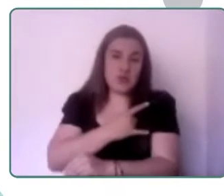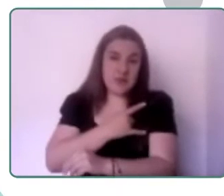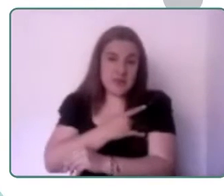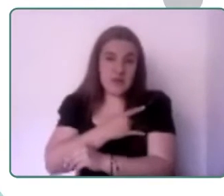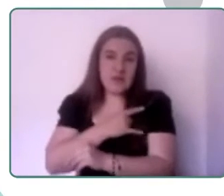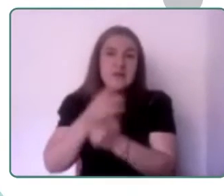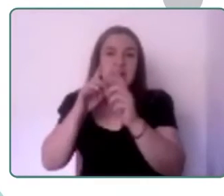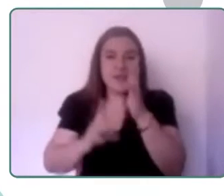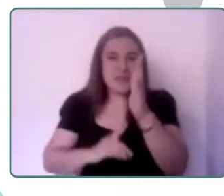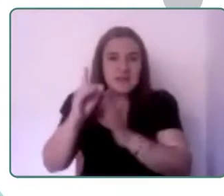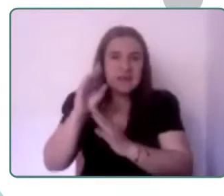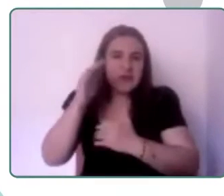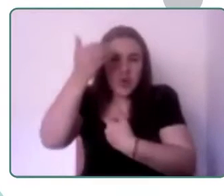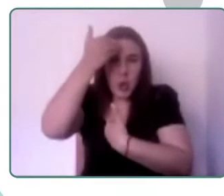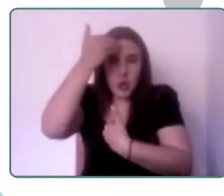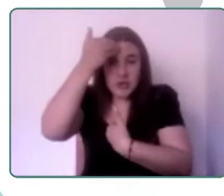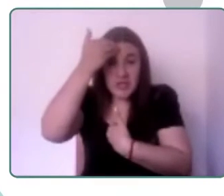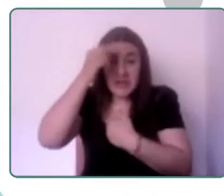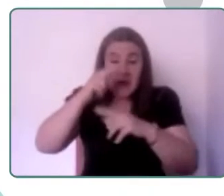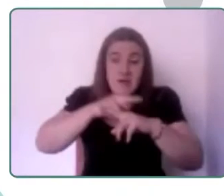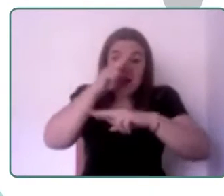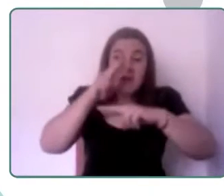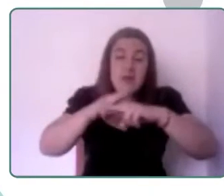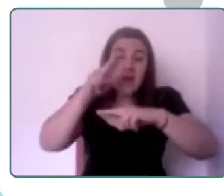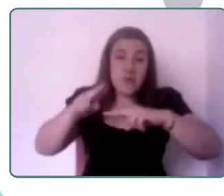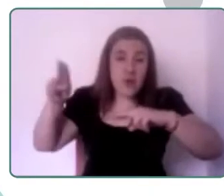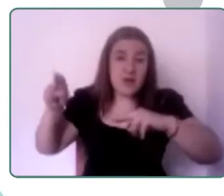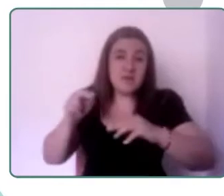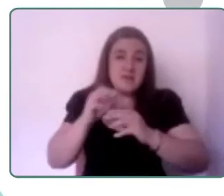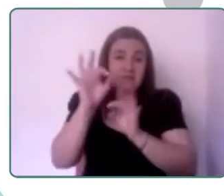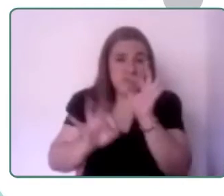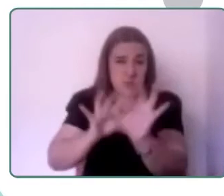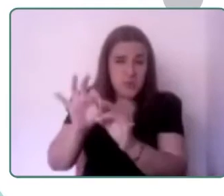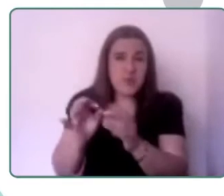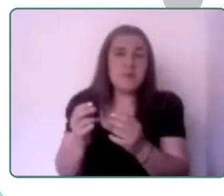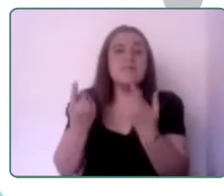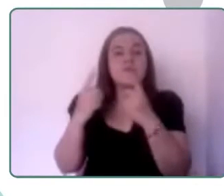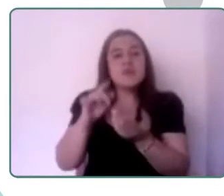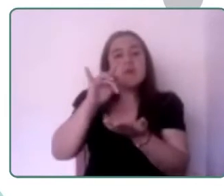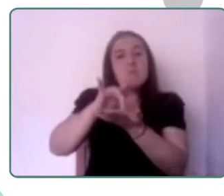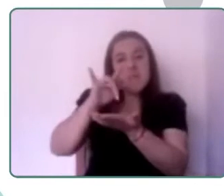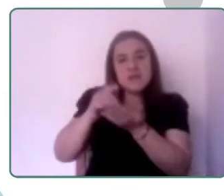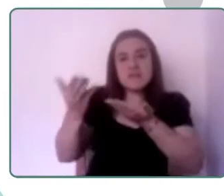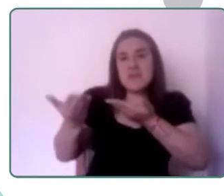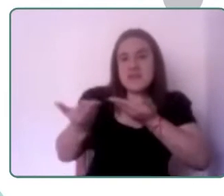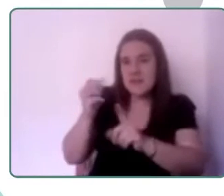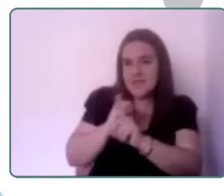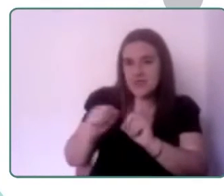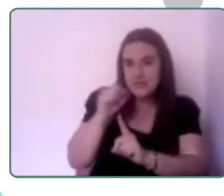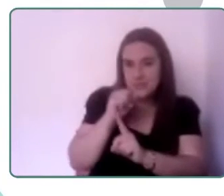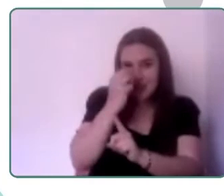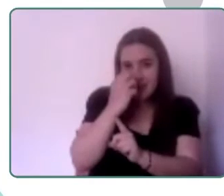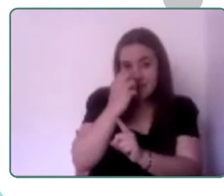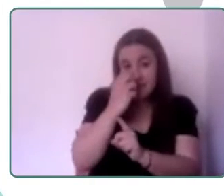alta conciencia ecológica y tienen una moderada participación en actividades de servicio social y mucha falta